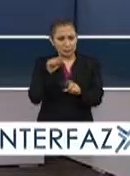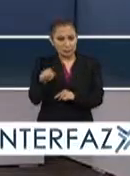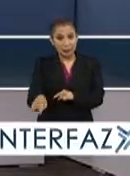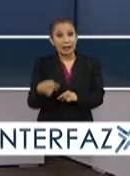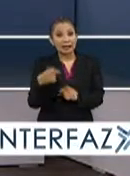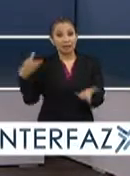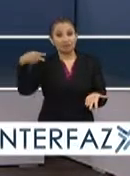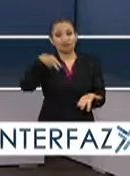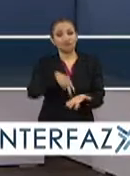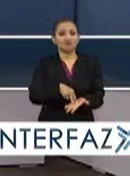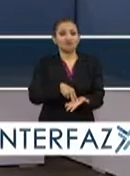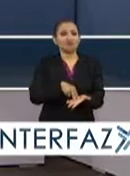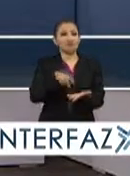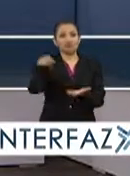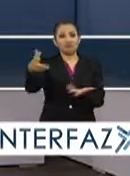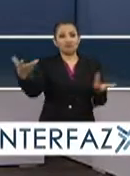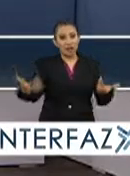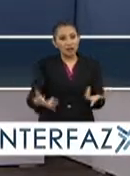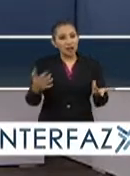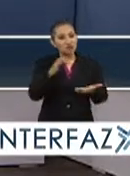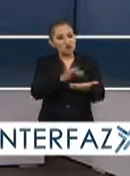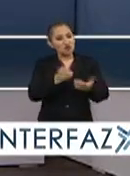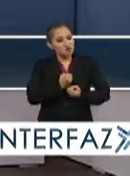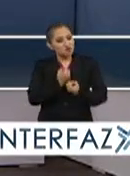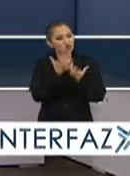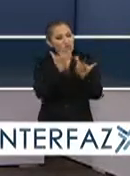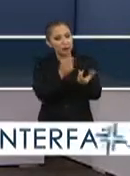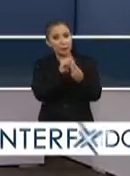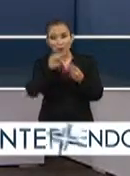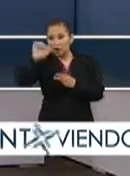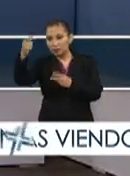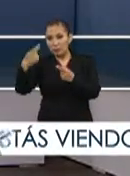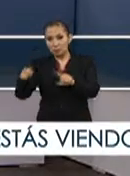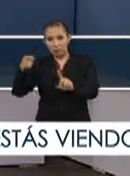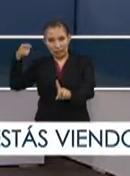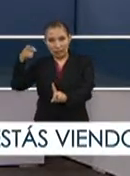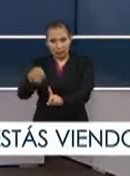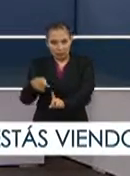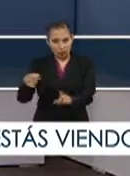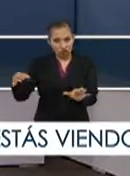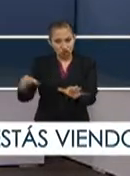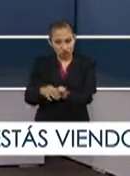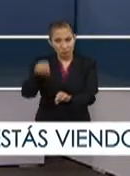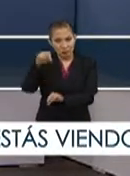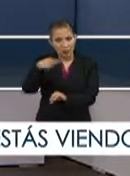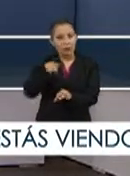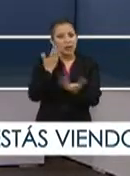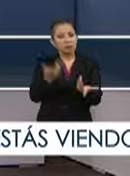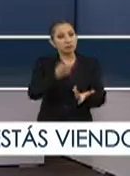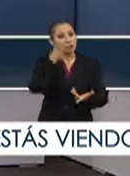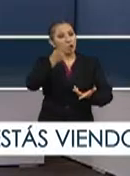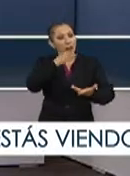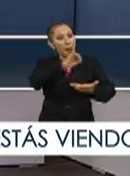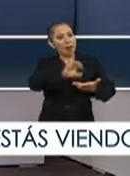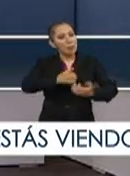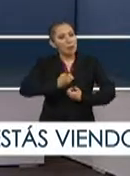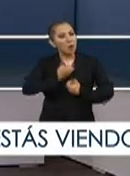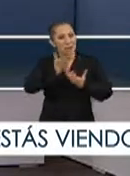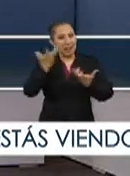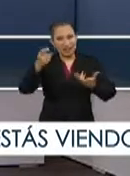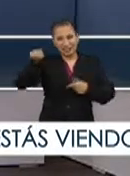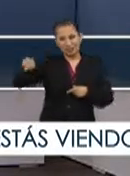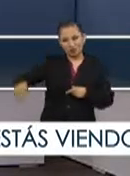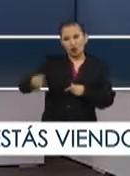el que va a estar haciendo una lectura poética, también va a haber música en directo y además ella va a estar recitando un poema que